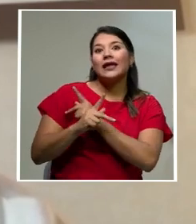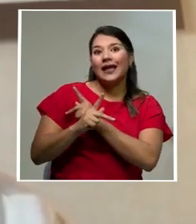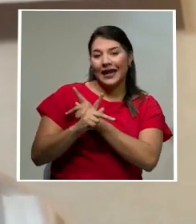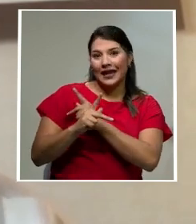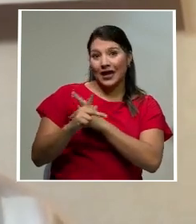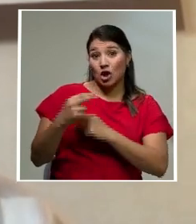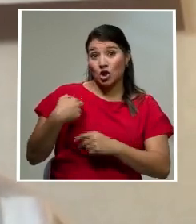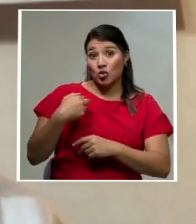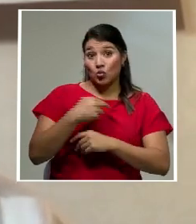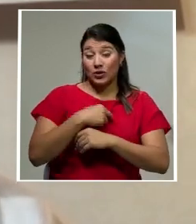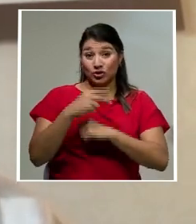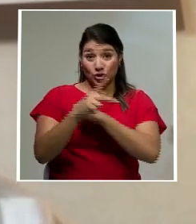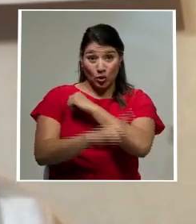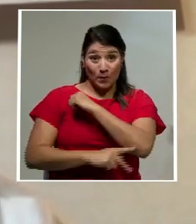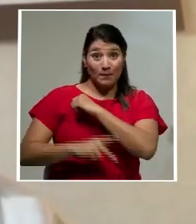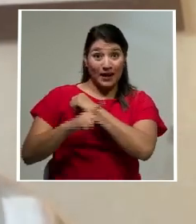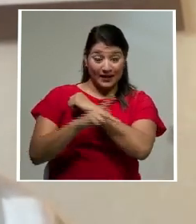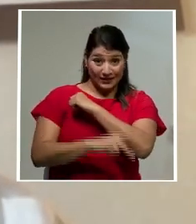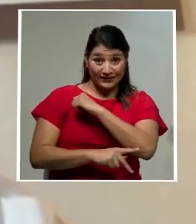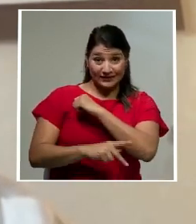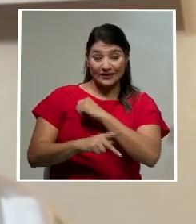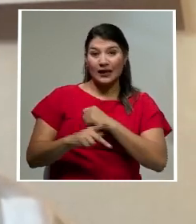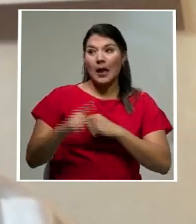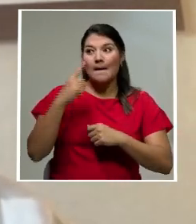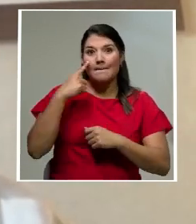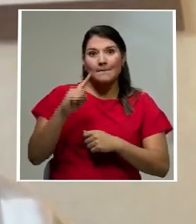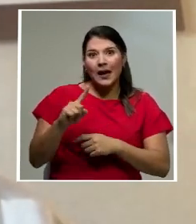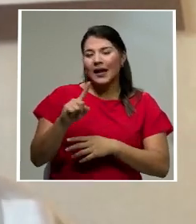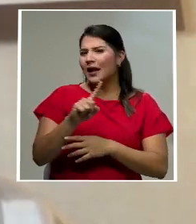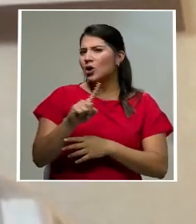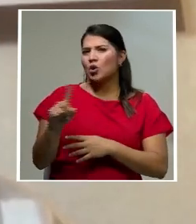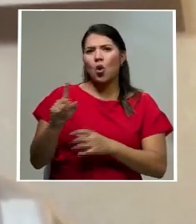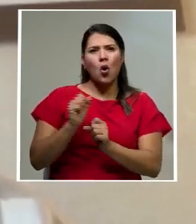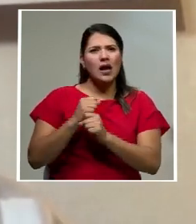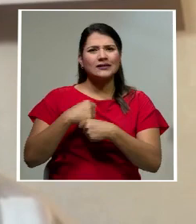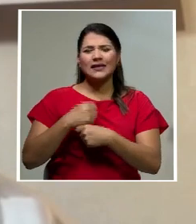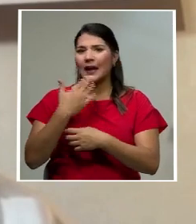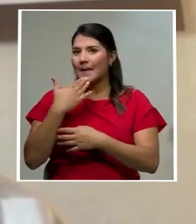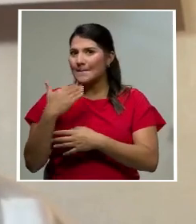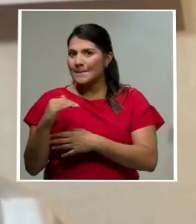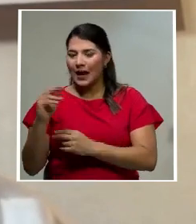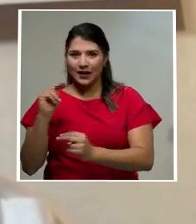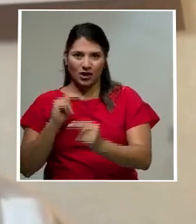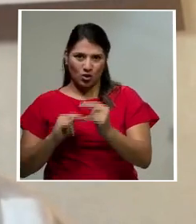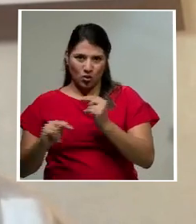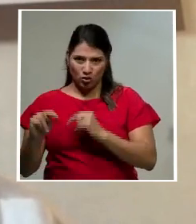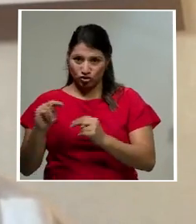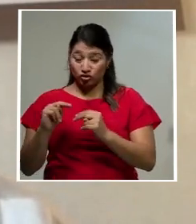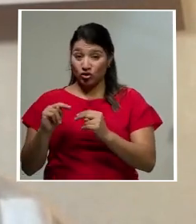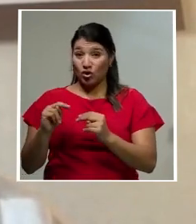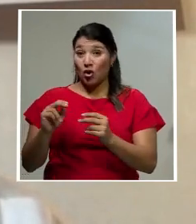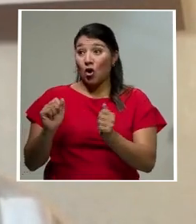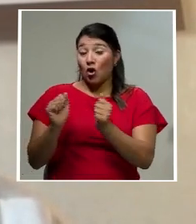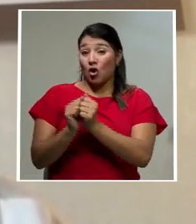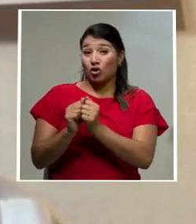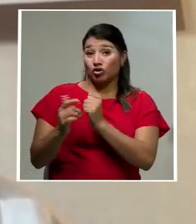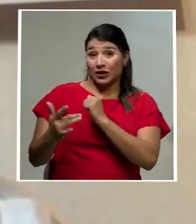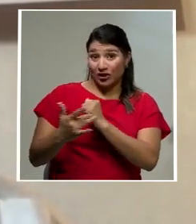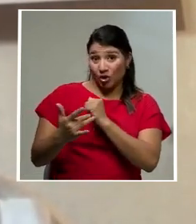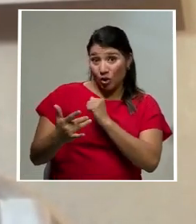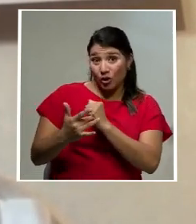de una muy mala inversión en tecnologías que van de caída y están llegando a su fecha